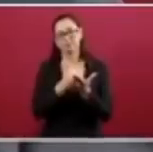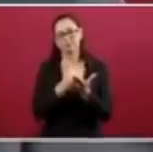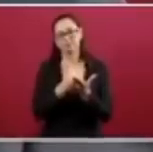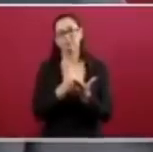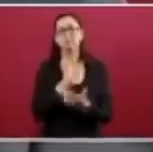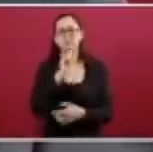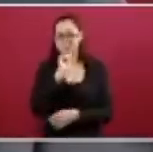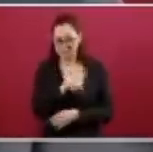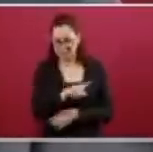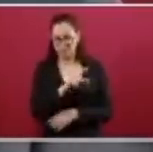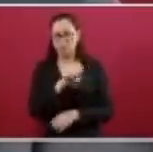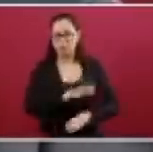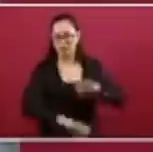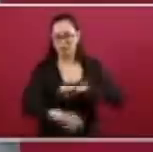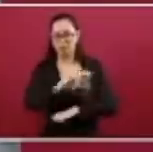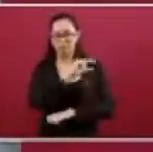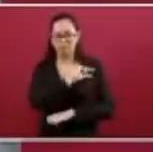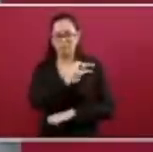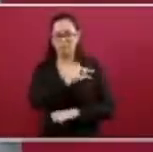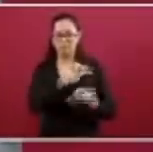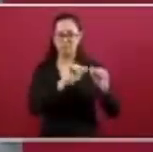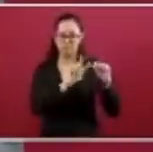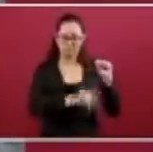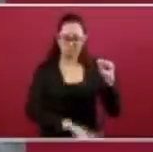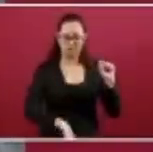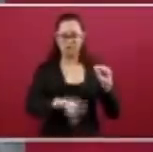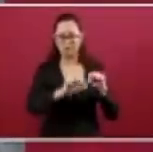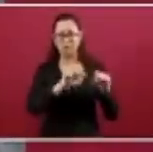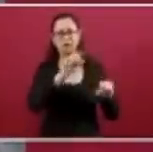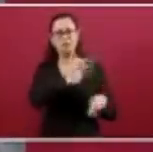también el sector privado, nacional y extranjero,